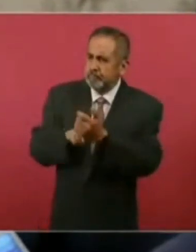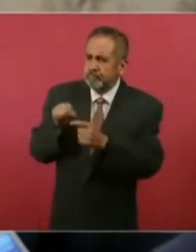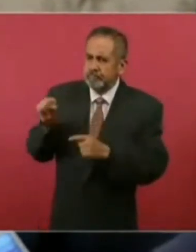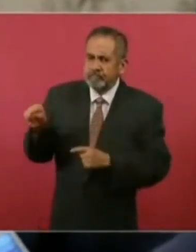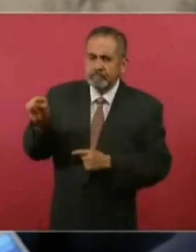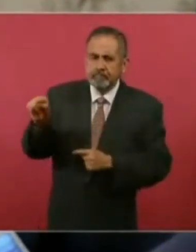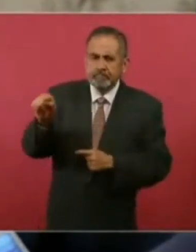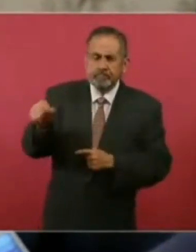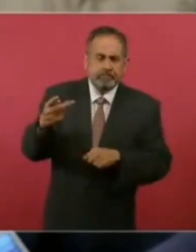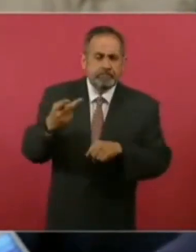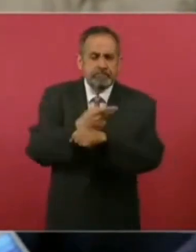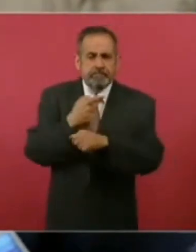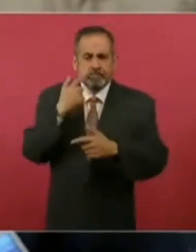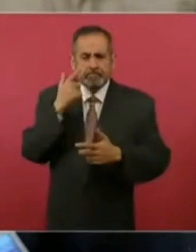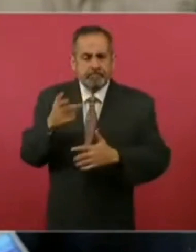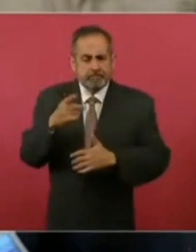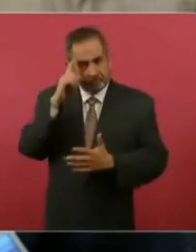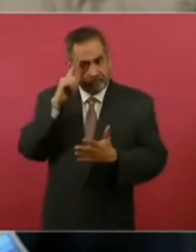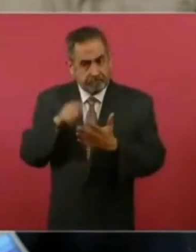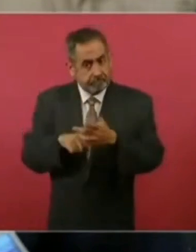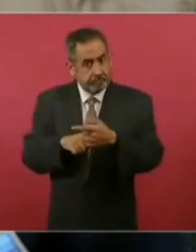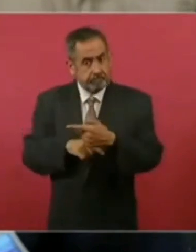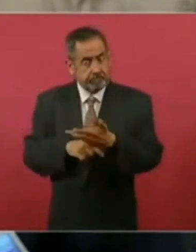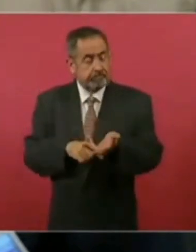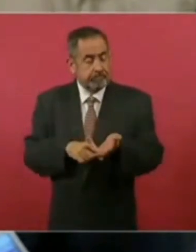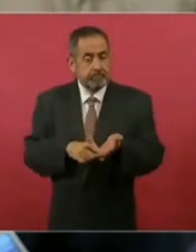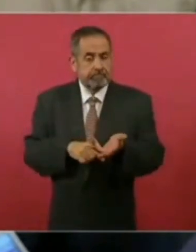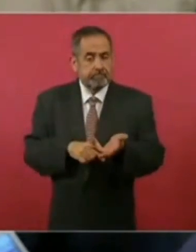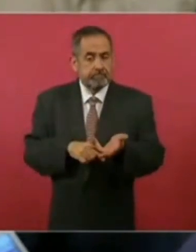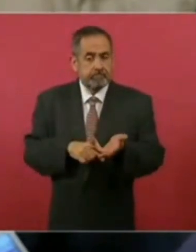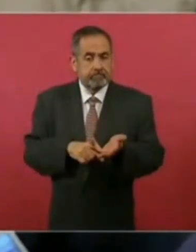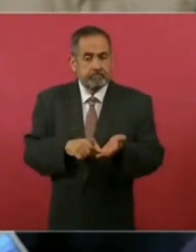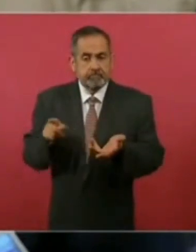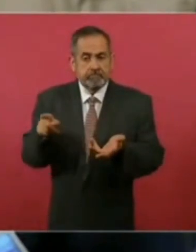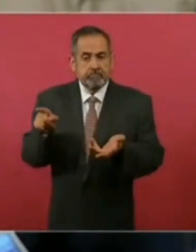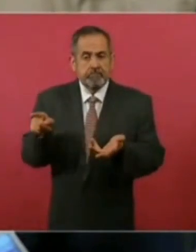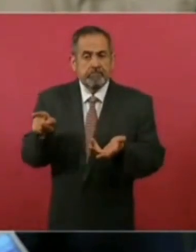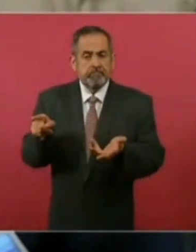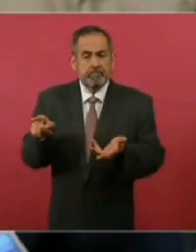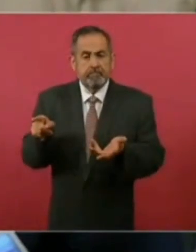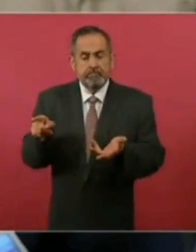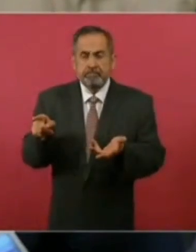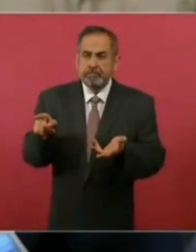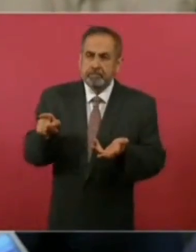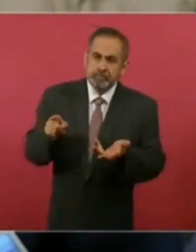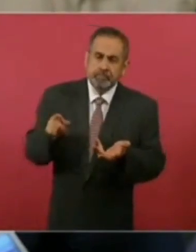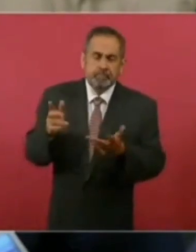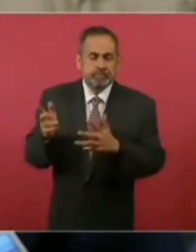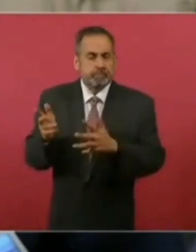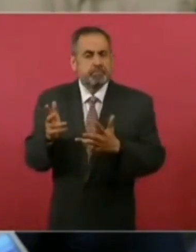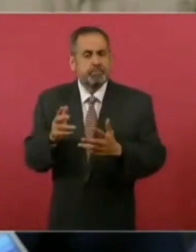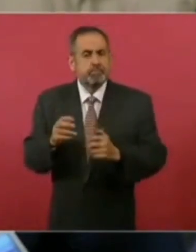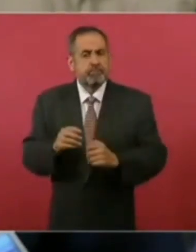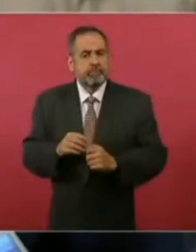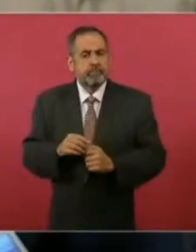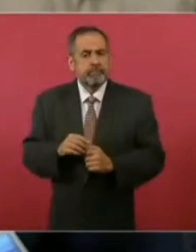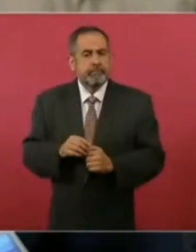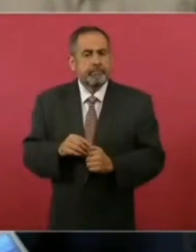que se están dando? ¿Cree que esto es algo que está,